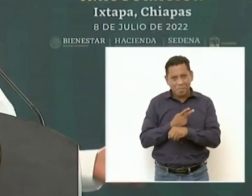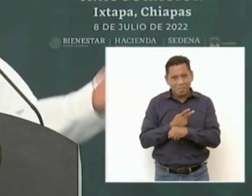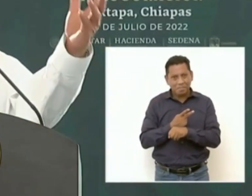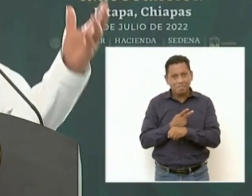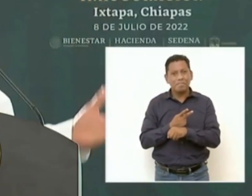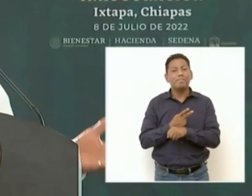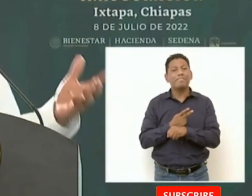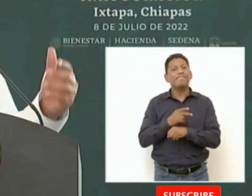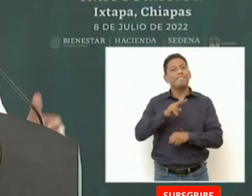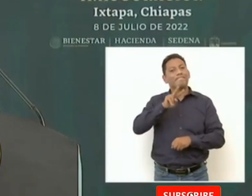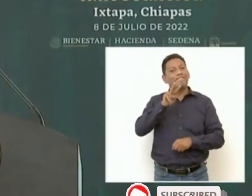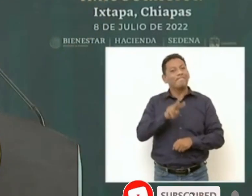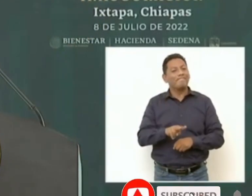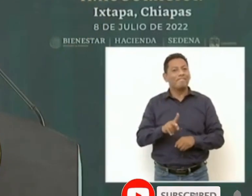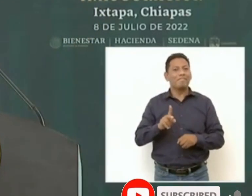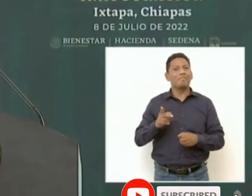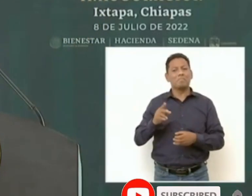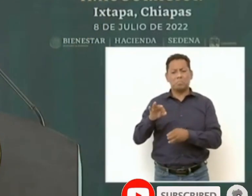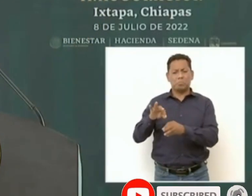que nos robaron la presidencia.